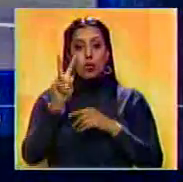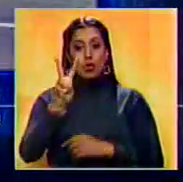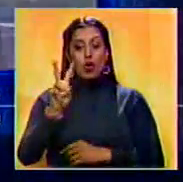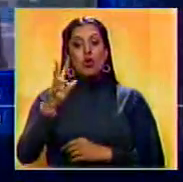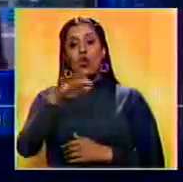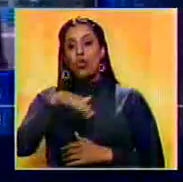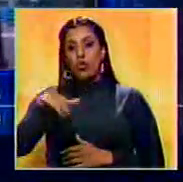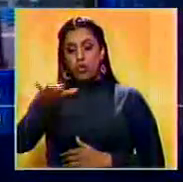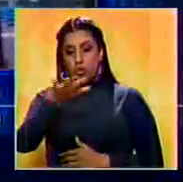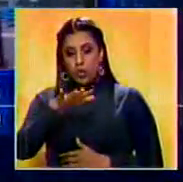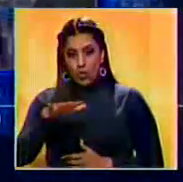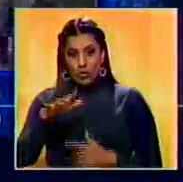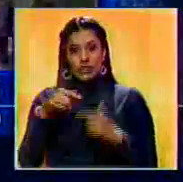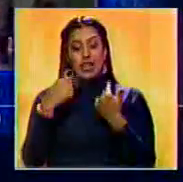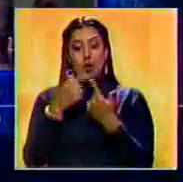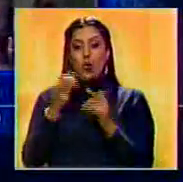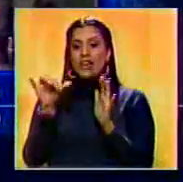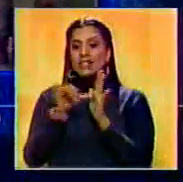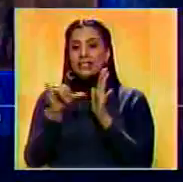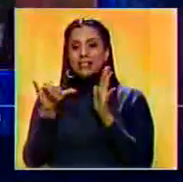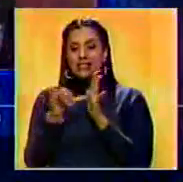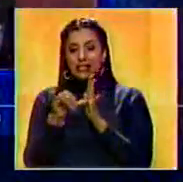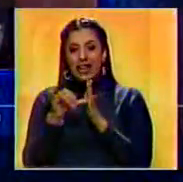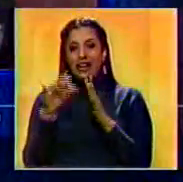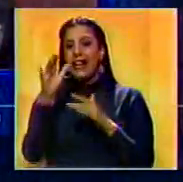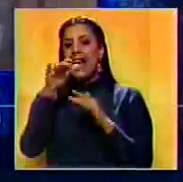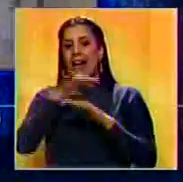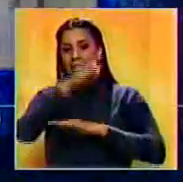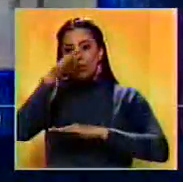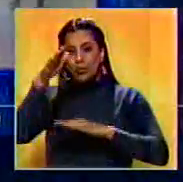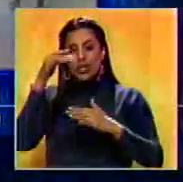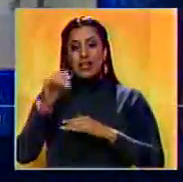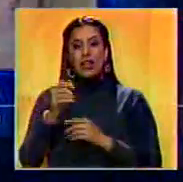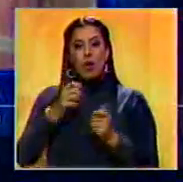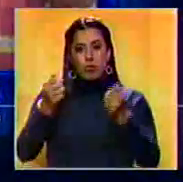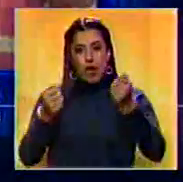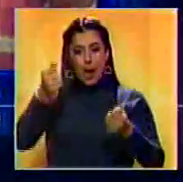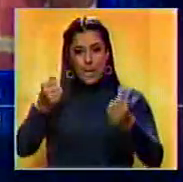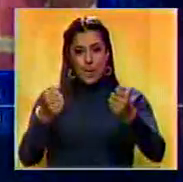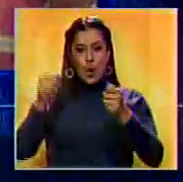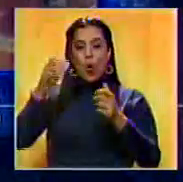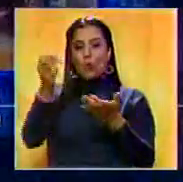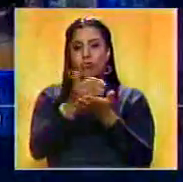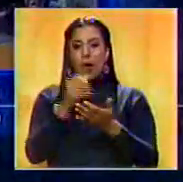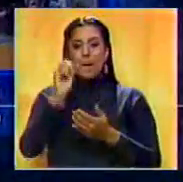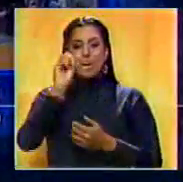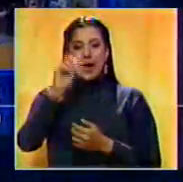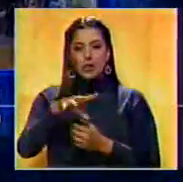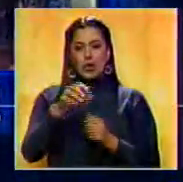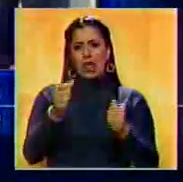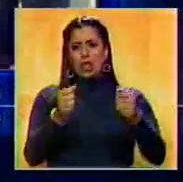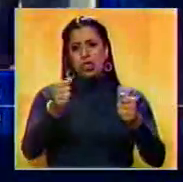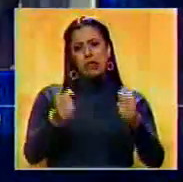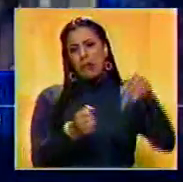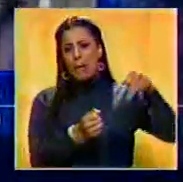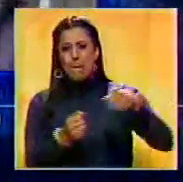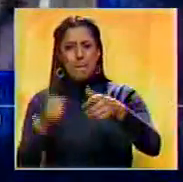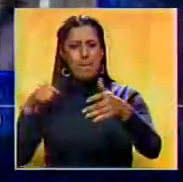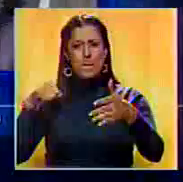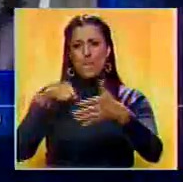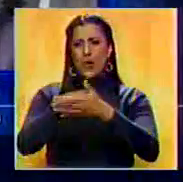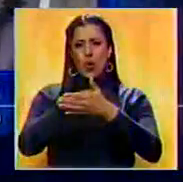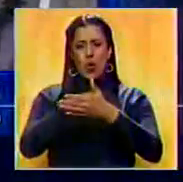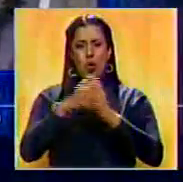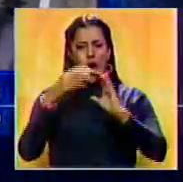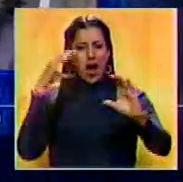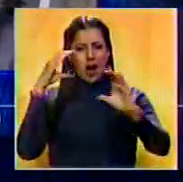autopista gran Mariscal de ayacucho a la altura de araguaney donde un camión recolector de basura Aparentemente perdió el control y colisionó con una